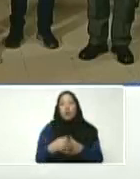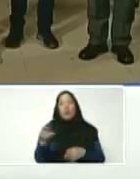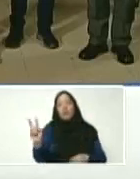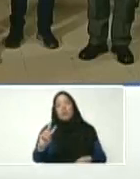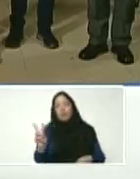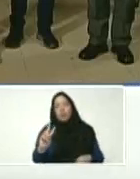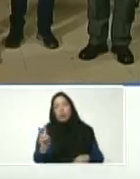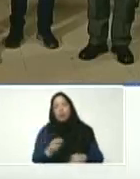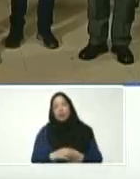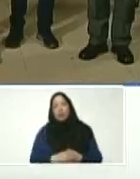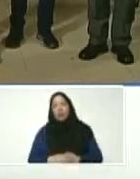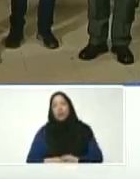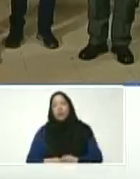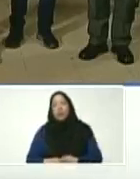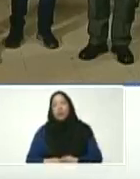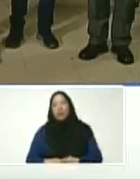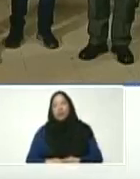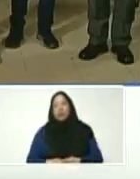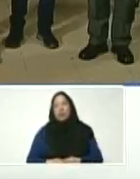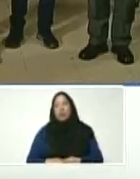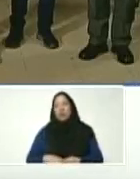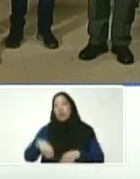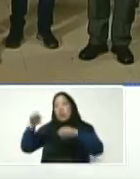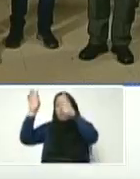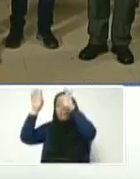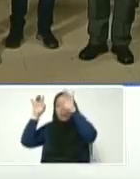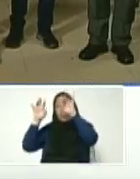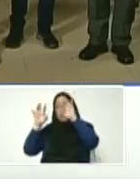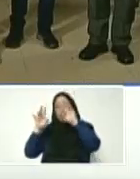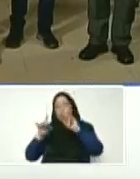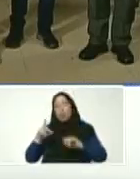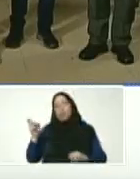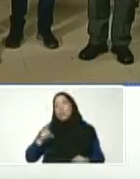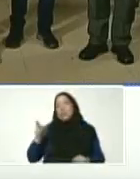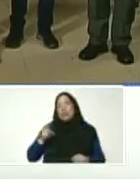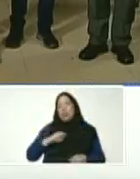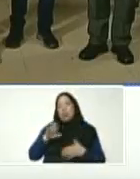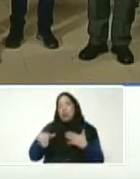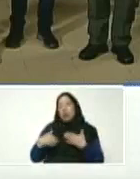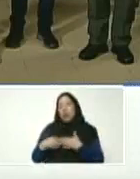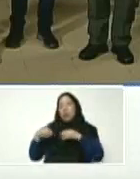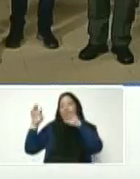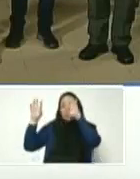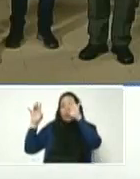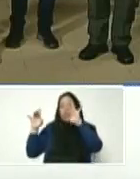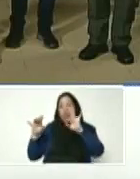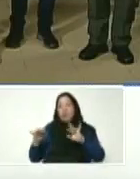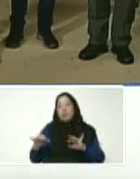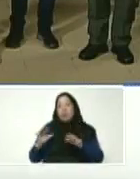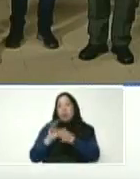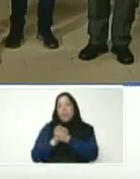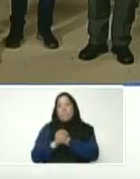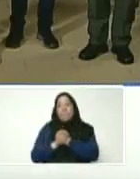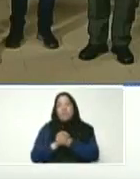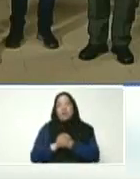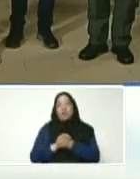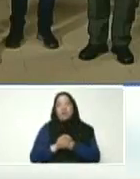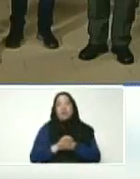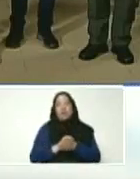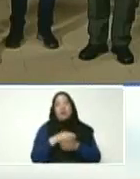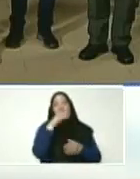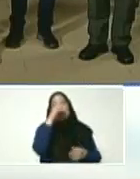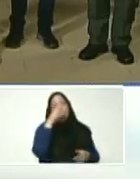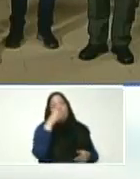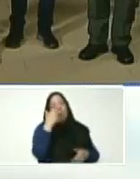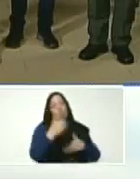todas. Bueno, bendiciones, eso es lo que necesitamos. Y que nuestras manos benditas